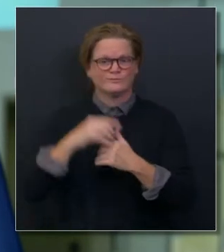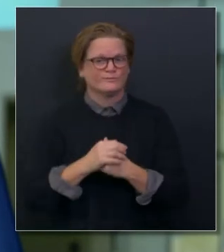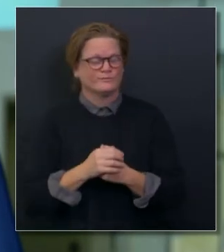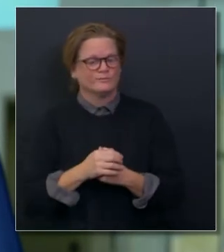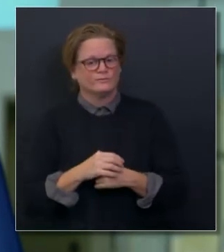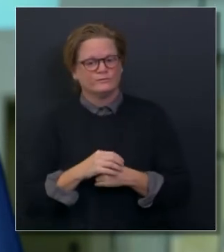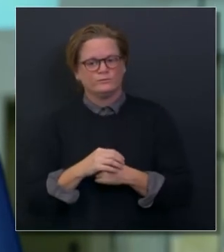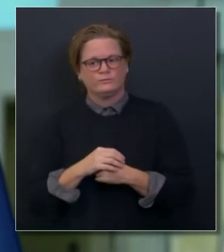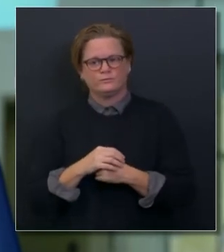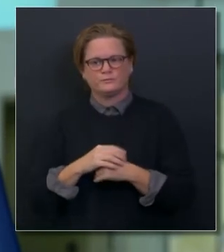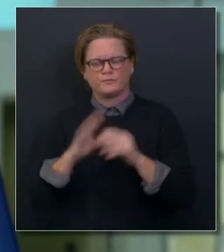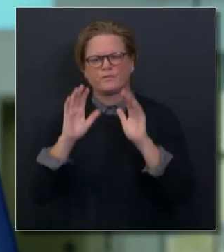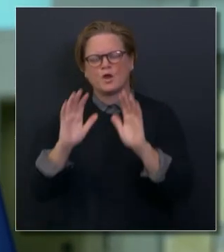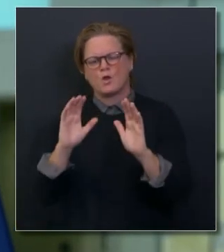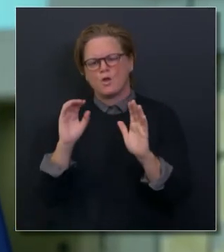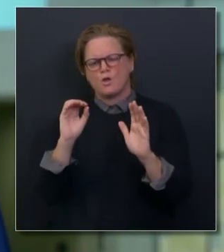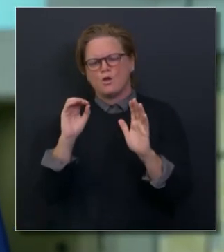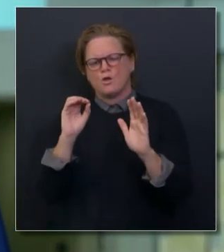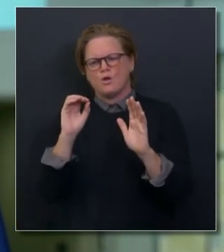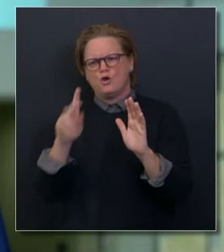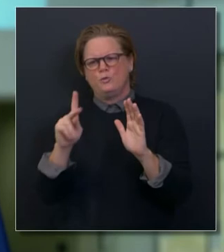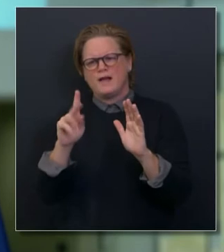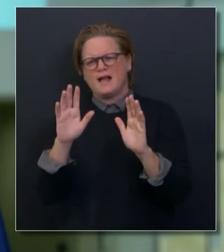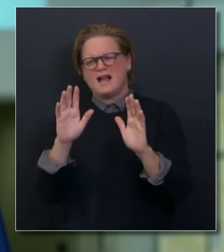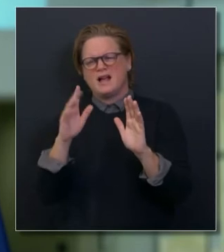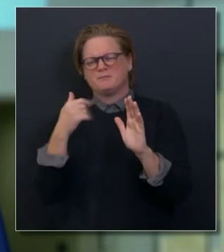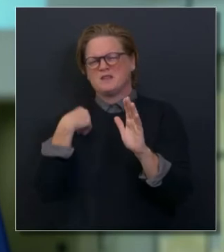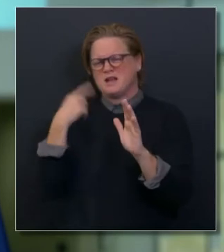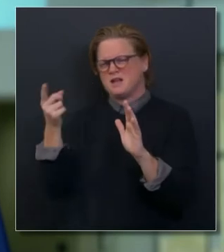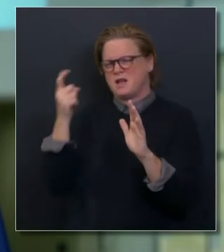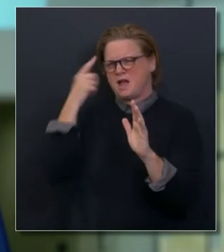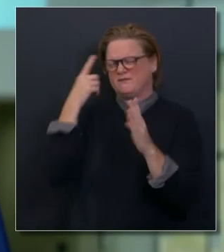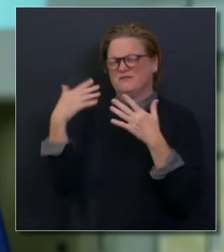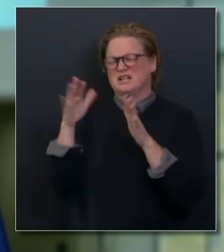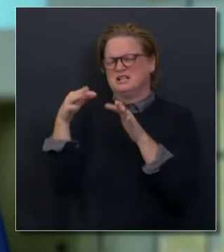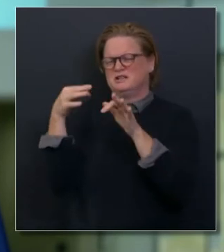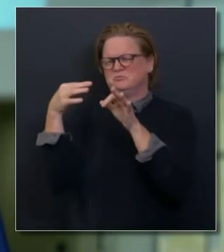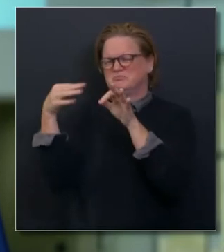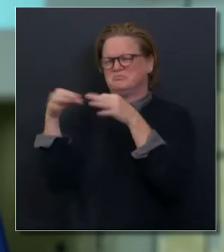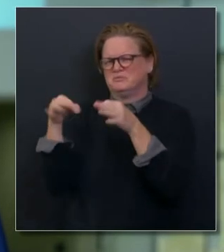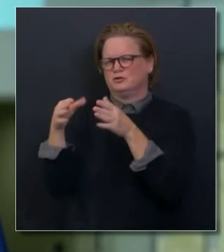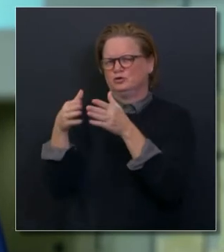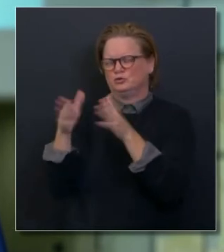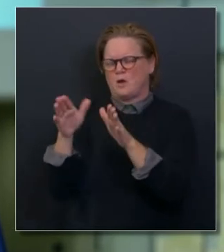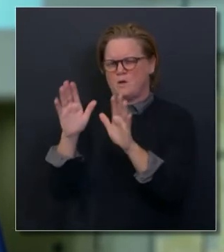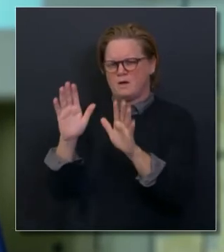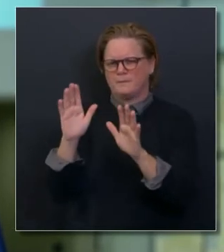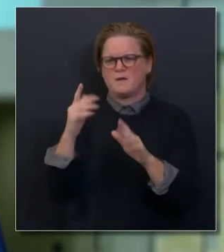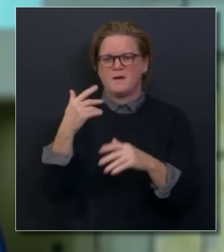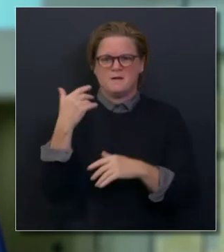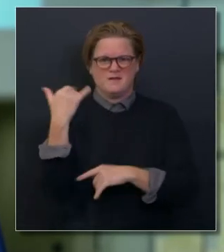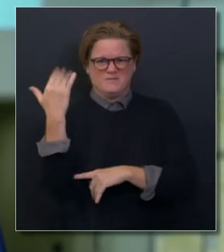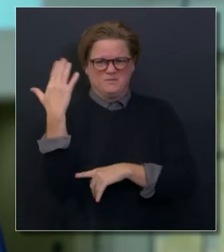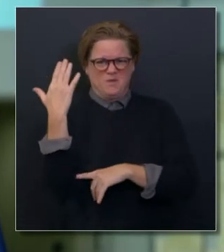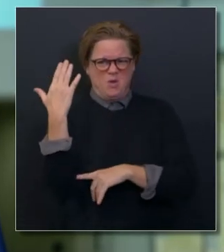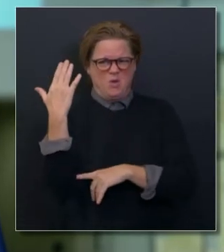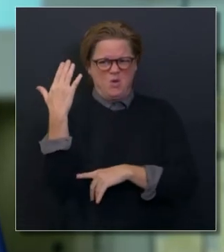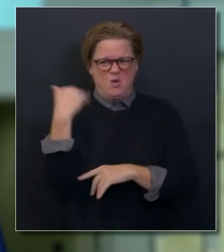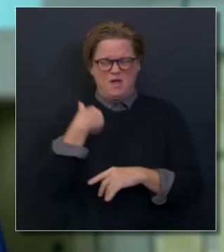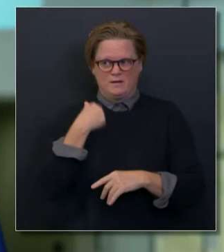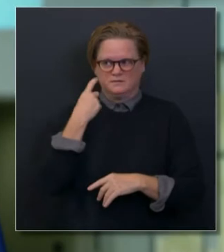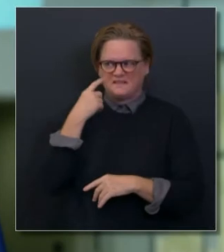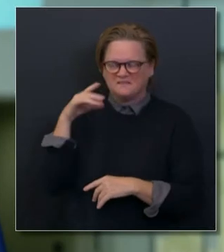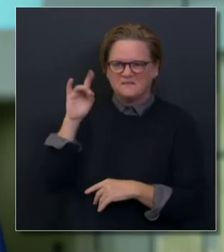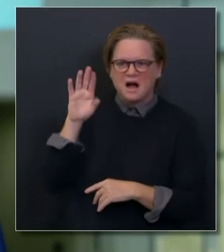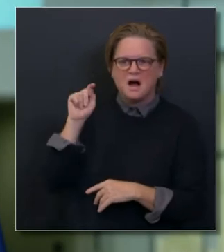Muchas gracias, gobernador. Y continuando con lo que dijo el gobernador, esta mañana escuchamos